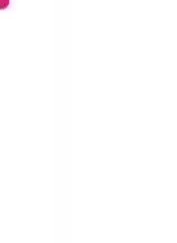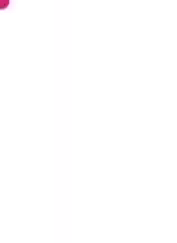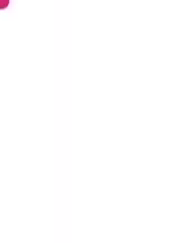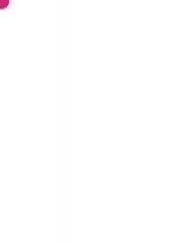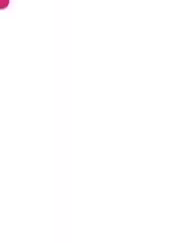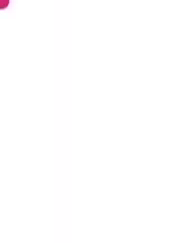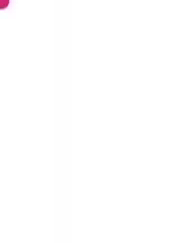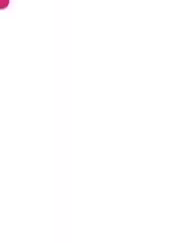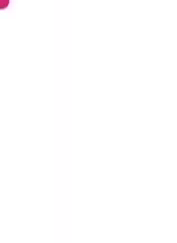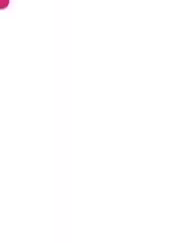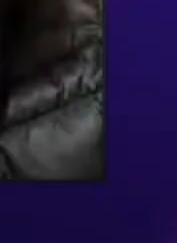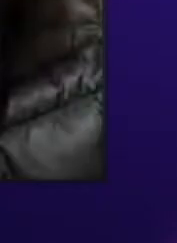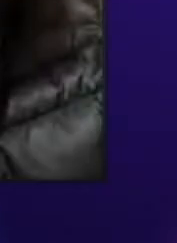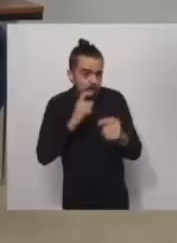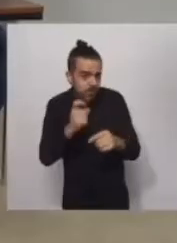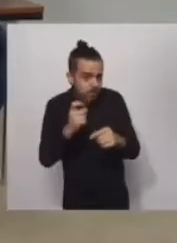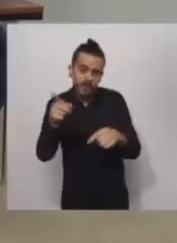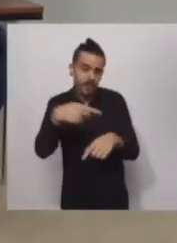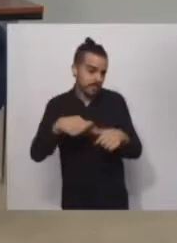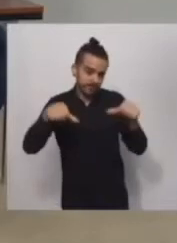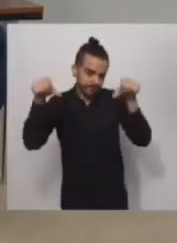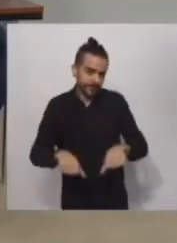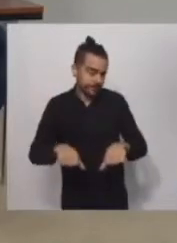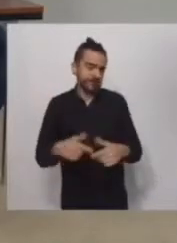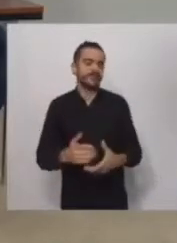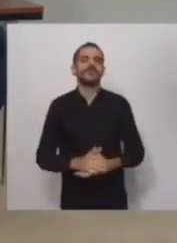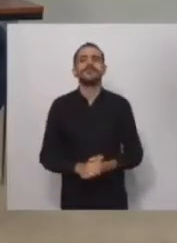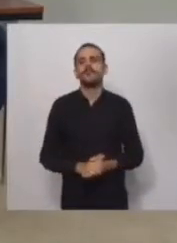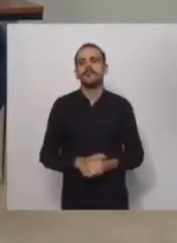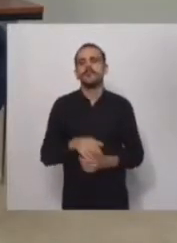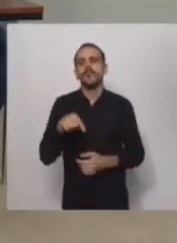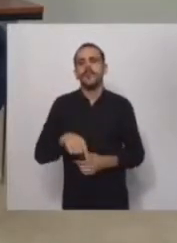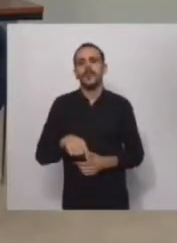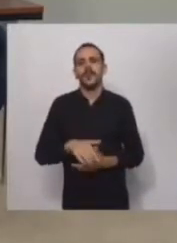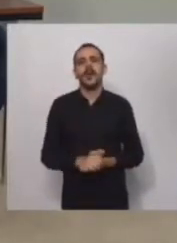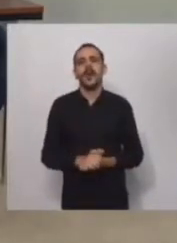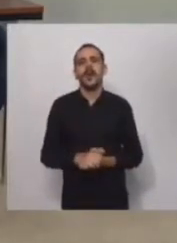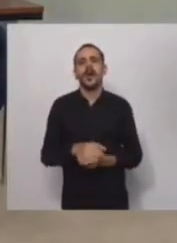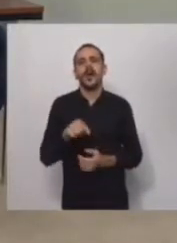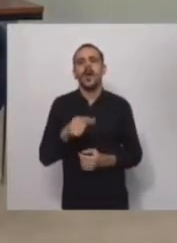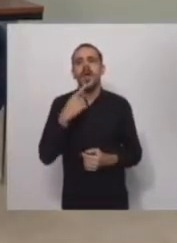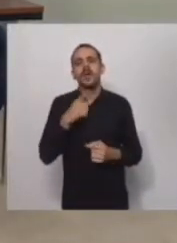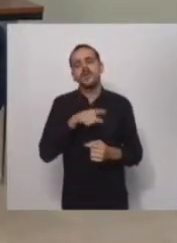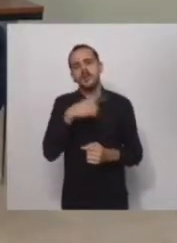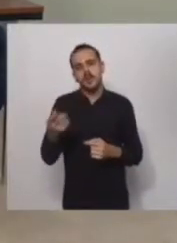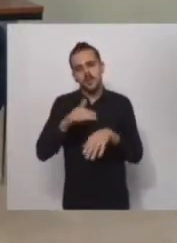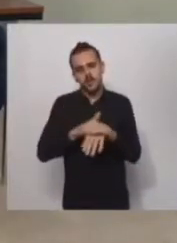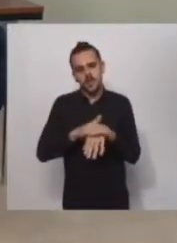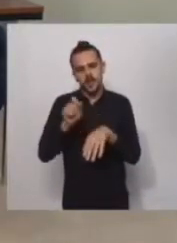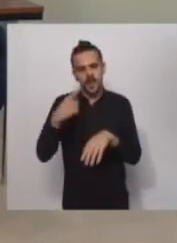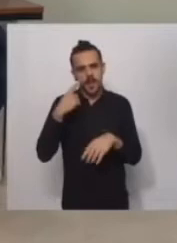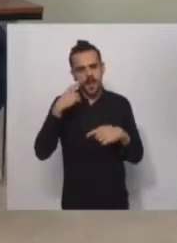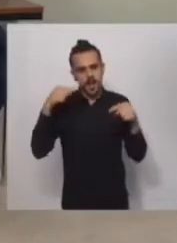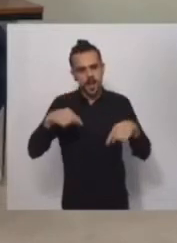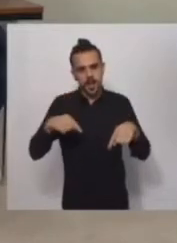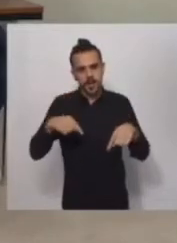sido fructífero? ¿Se ha visto resentido, digamos, del paso del papel, digamos, a esta manera online?